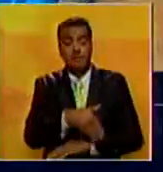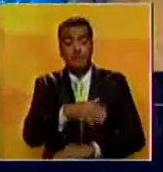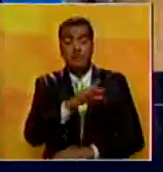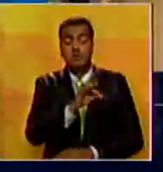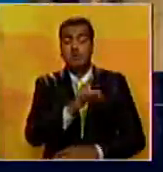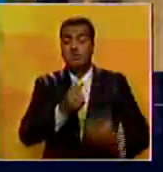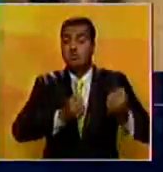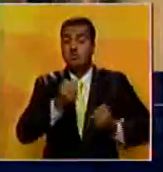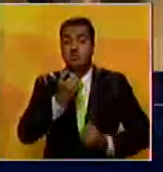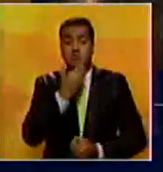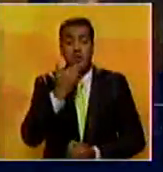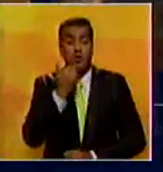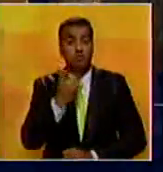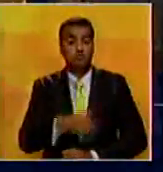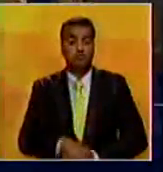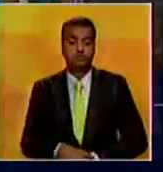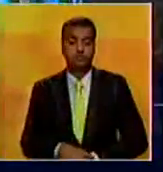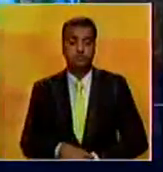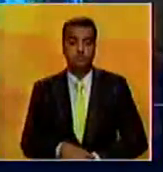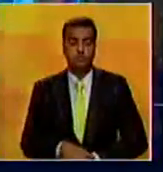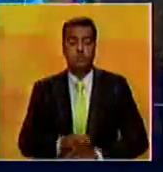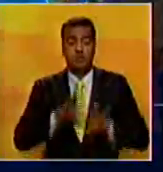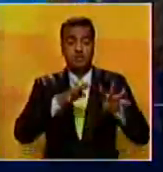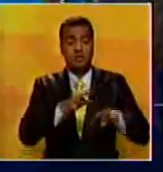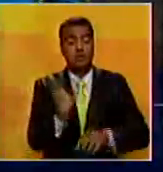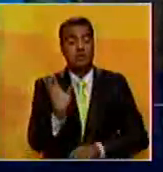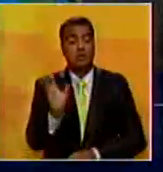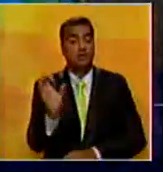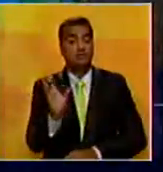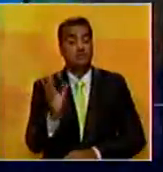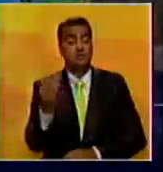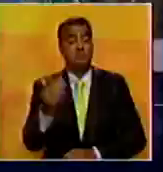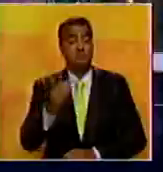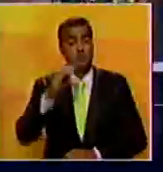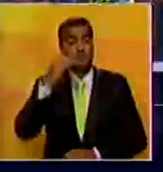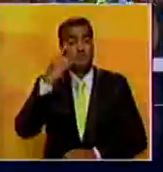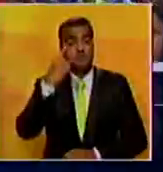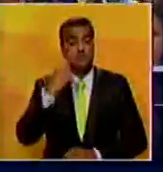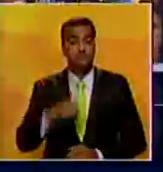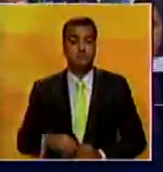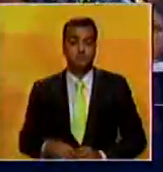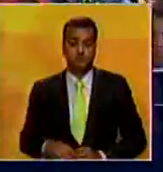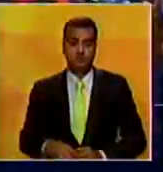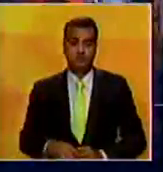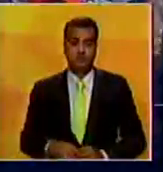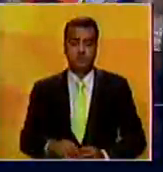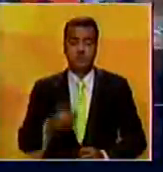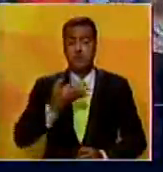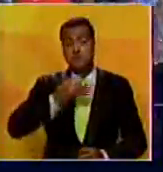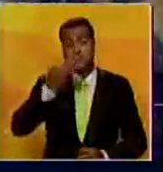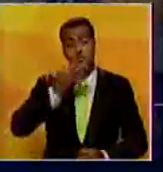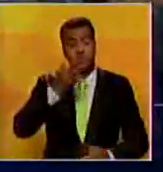ruedas, sofisticadas. Las van a trasladar a Caracas, que vienen de China. Aseguró que